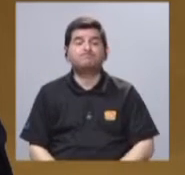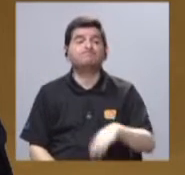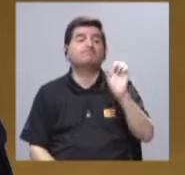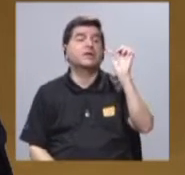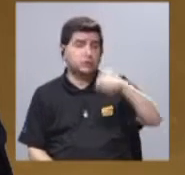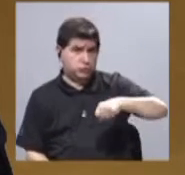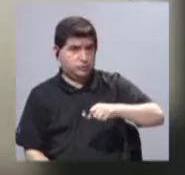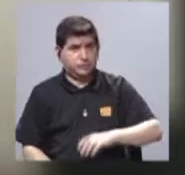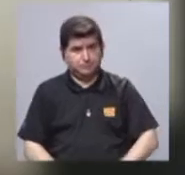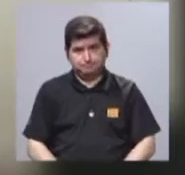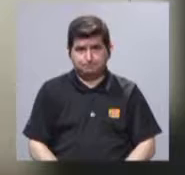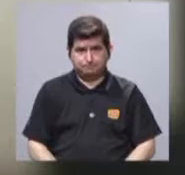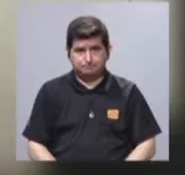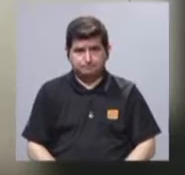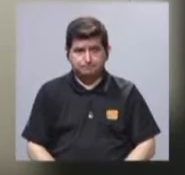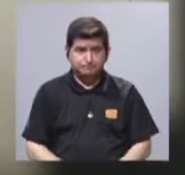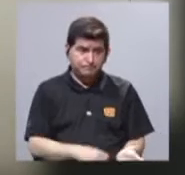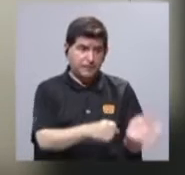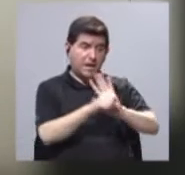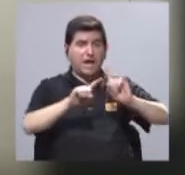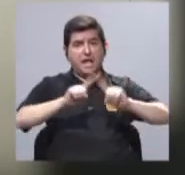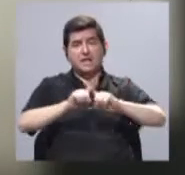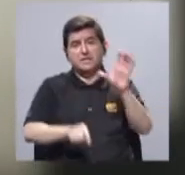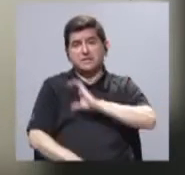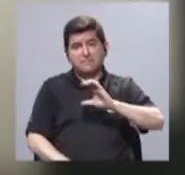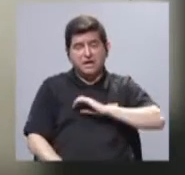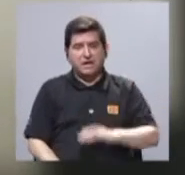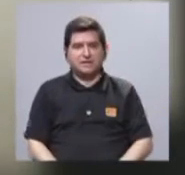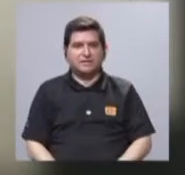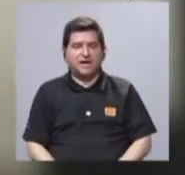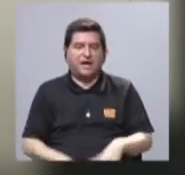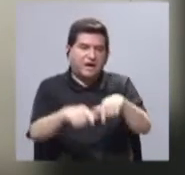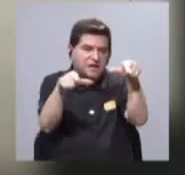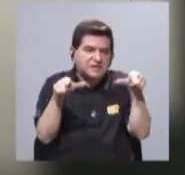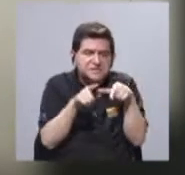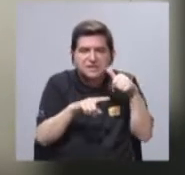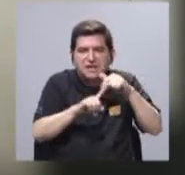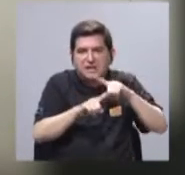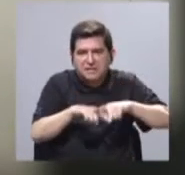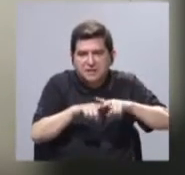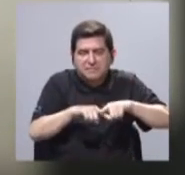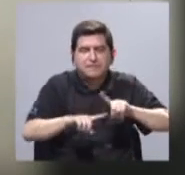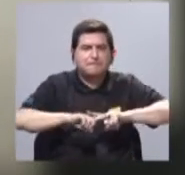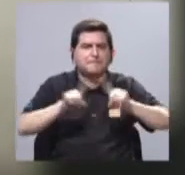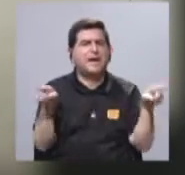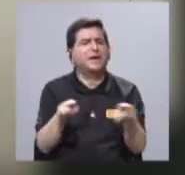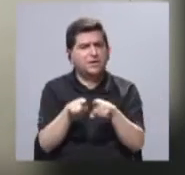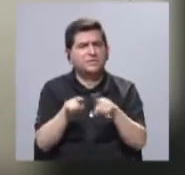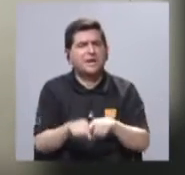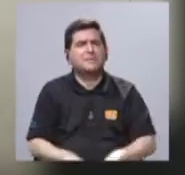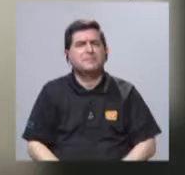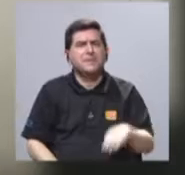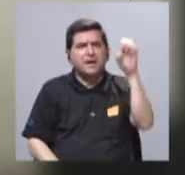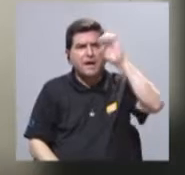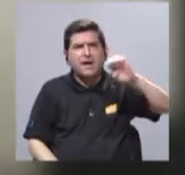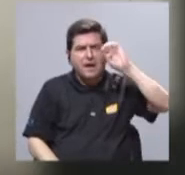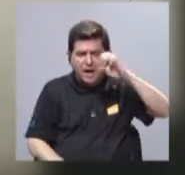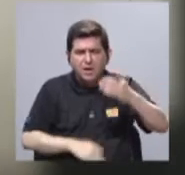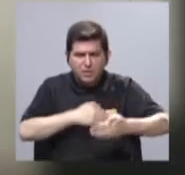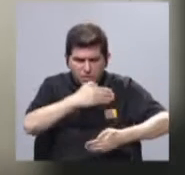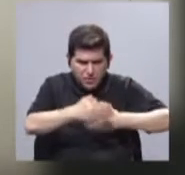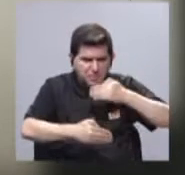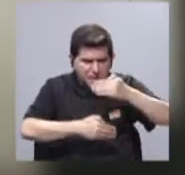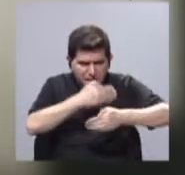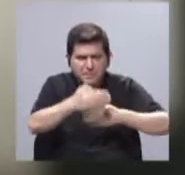sí a ver la comida en muchos aspectos es muy local pero también es cierto que europa está caminando